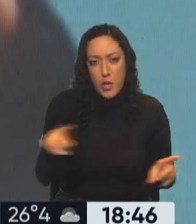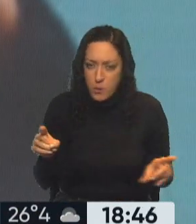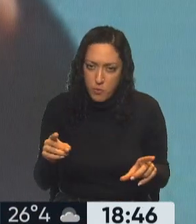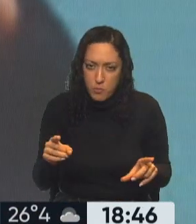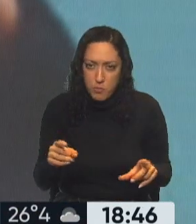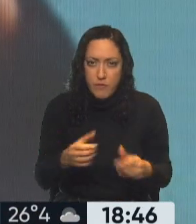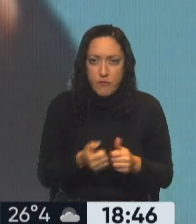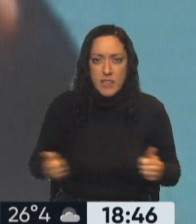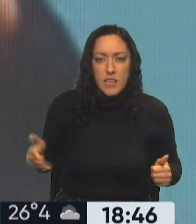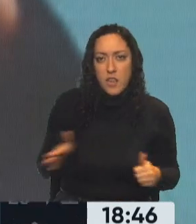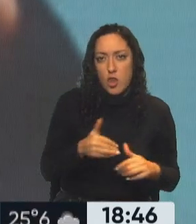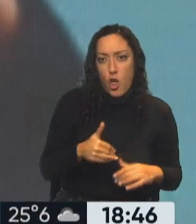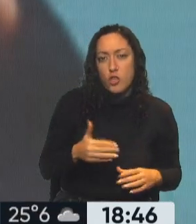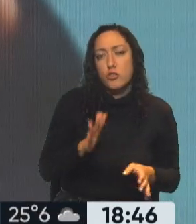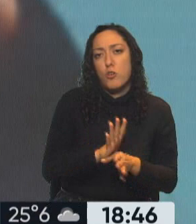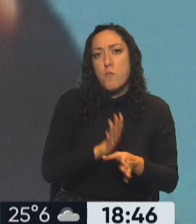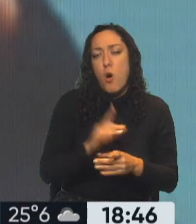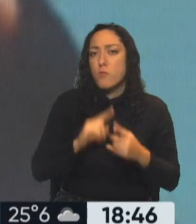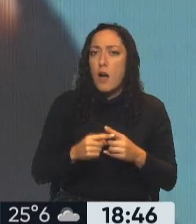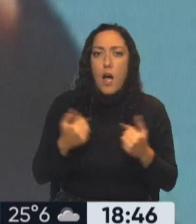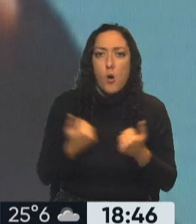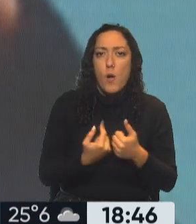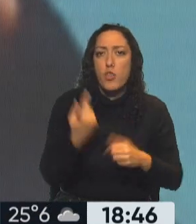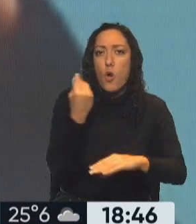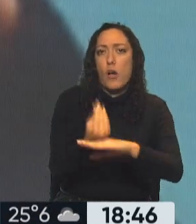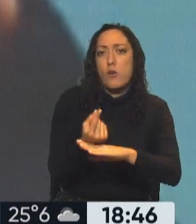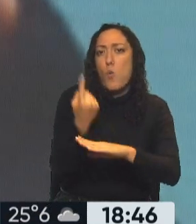dentro del frente de todos es decir que se tiene que llegar a una candidatura de consenso